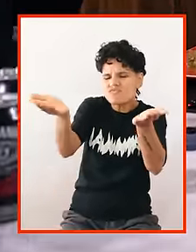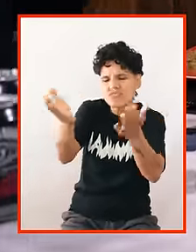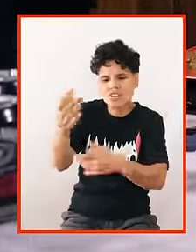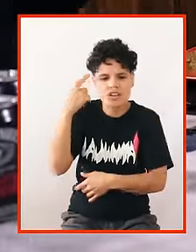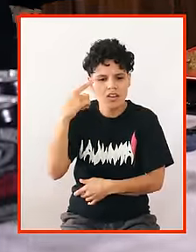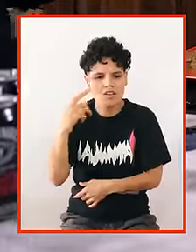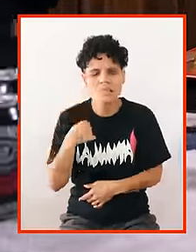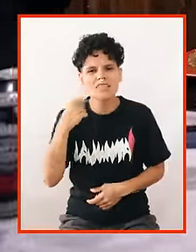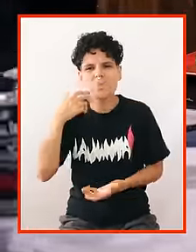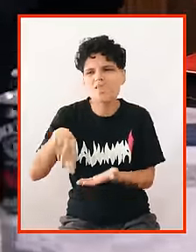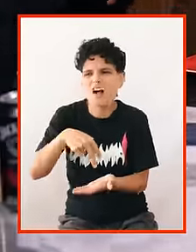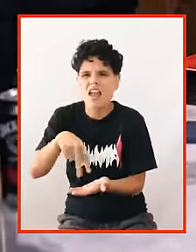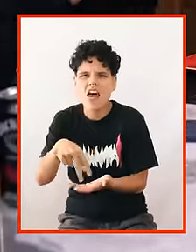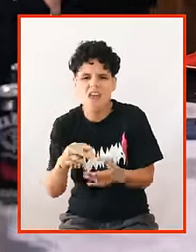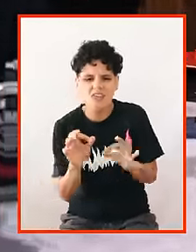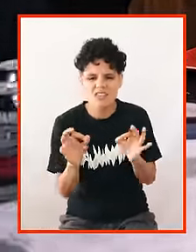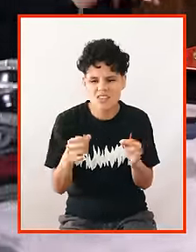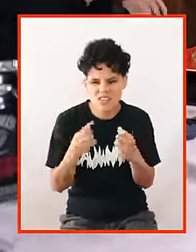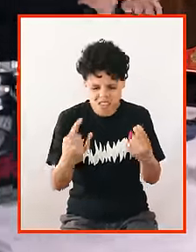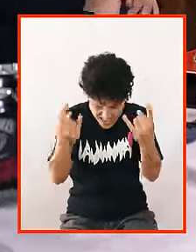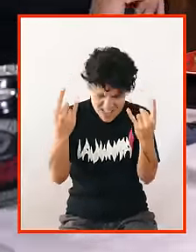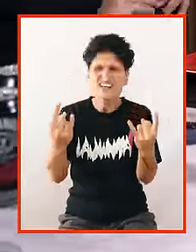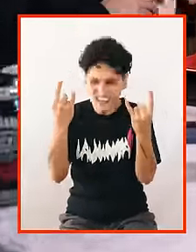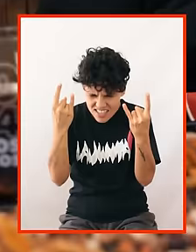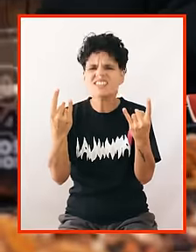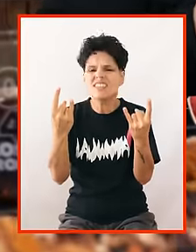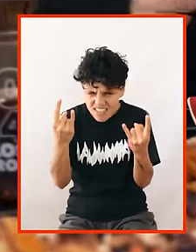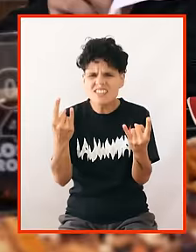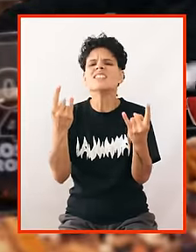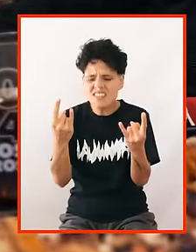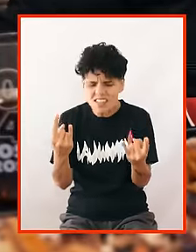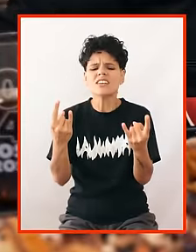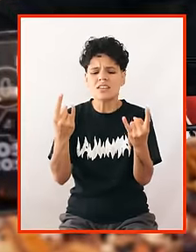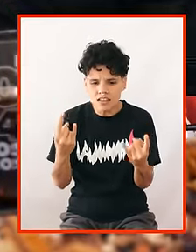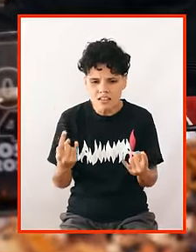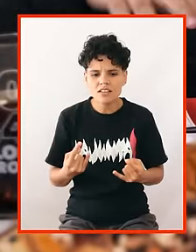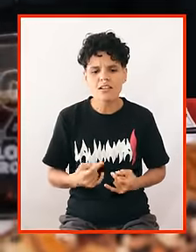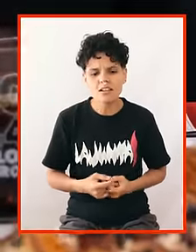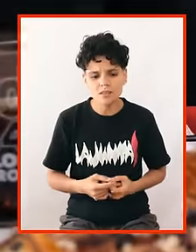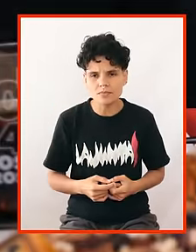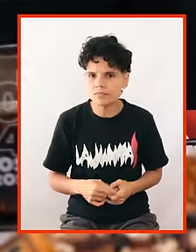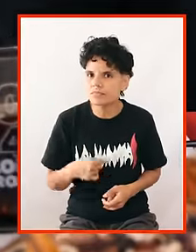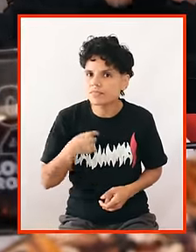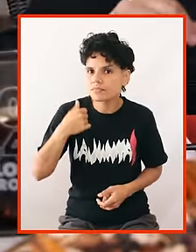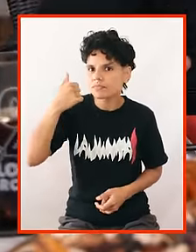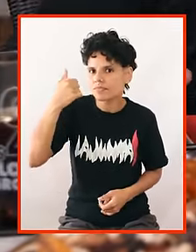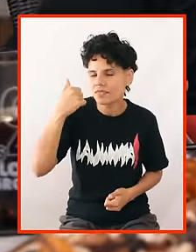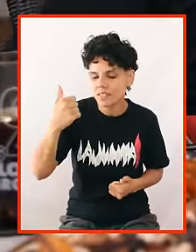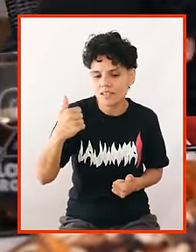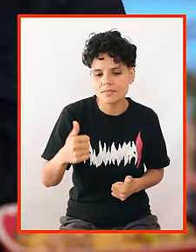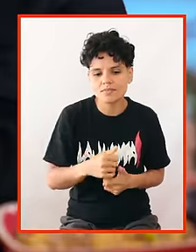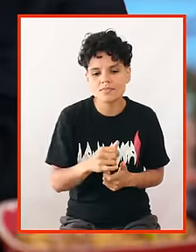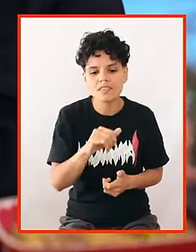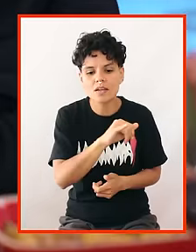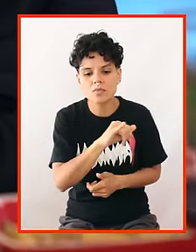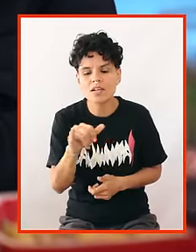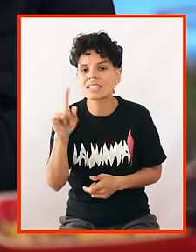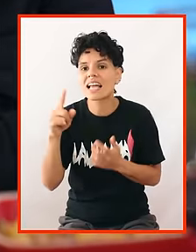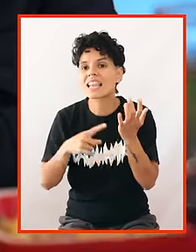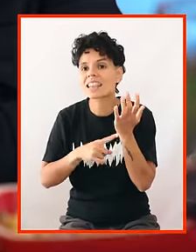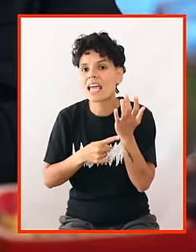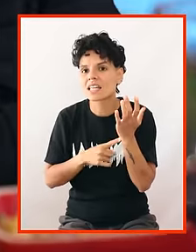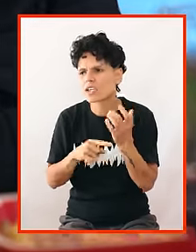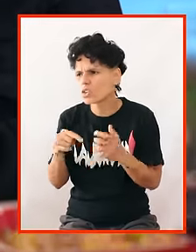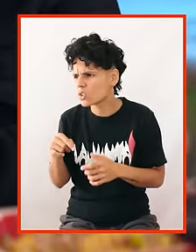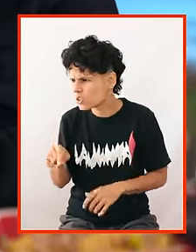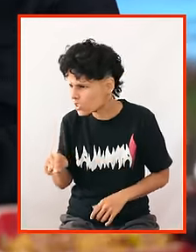chato. Qué bien baila. Rock and roll. Qué bueno se pasa. Está practicando. Qué bueno se pasa nuevo. Y el